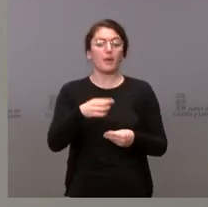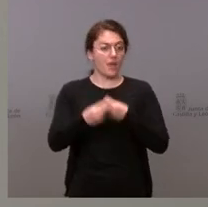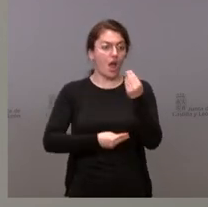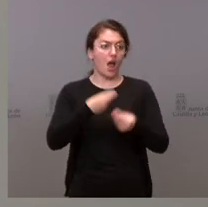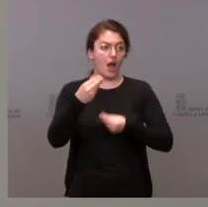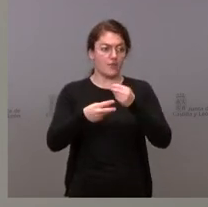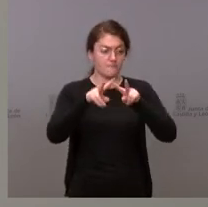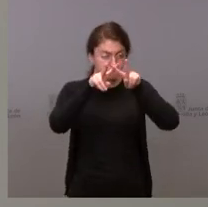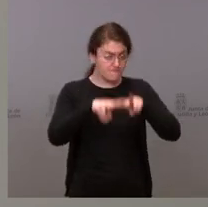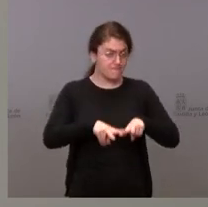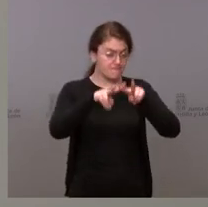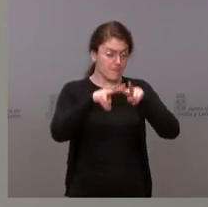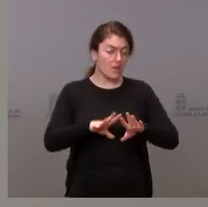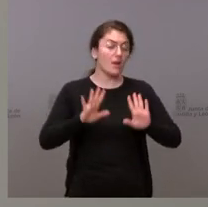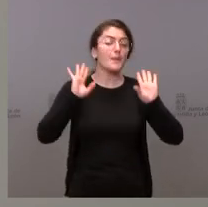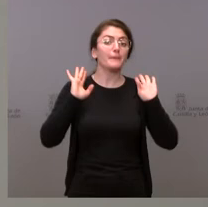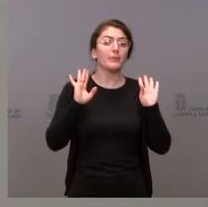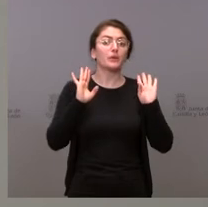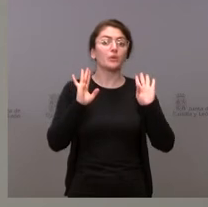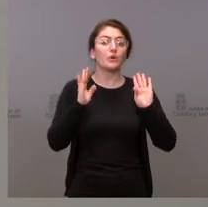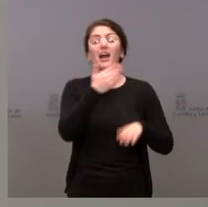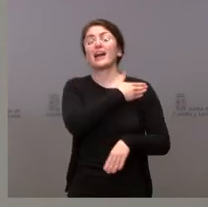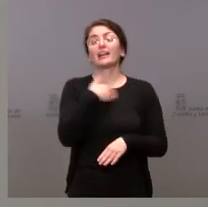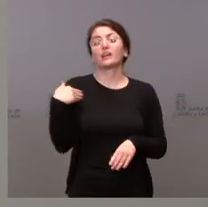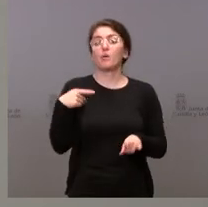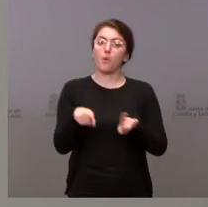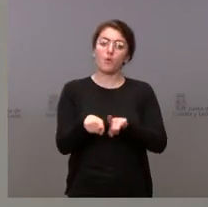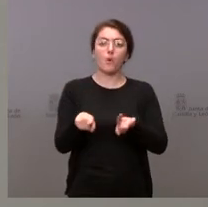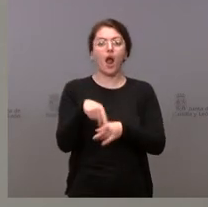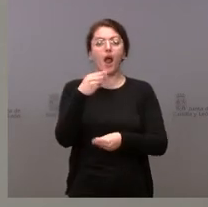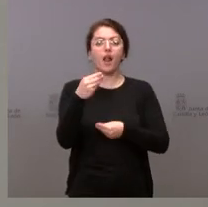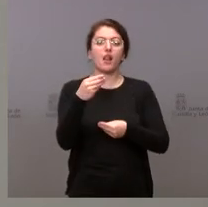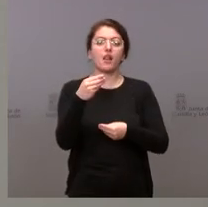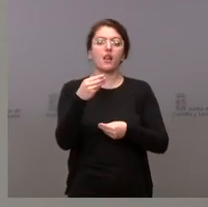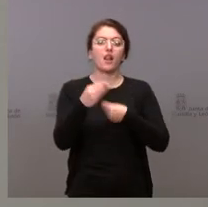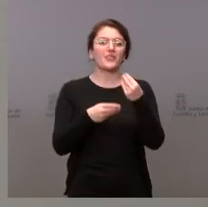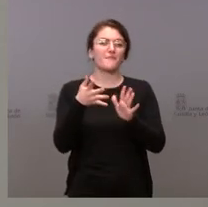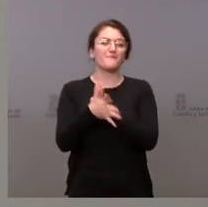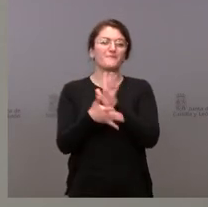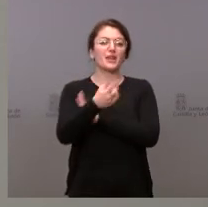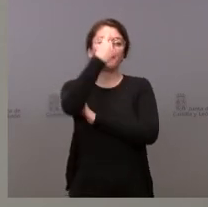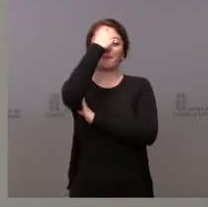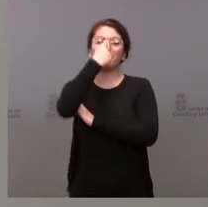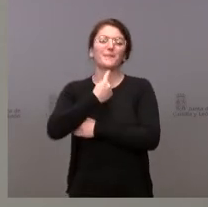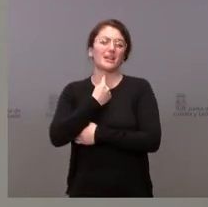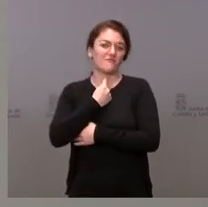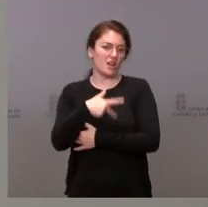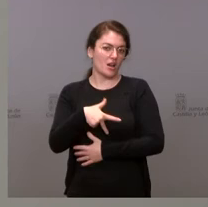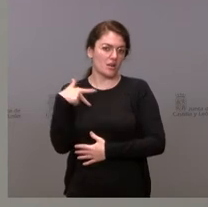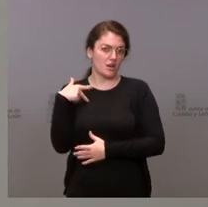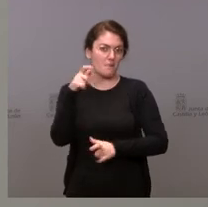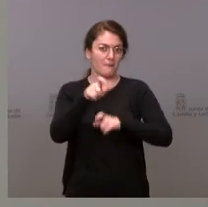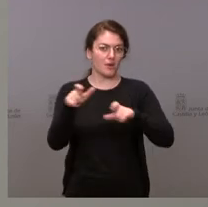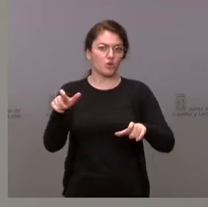que pasó que bueno hemos hemos pretendido presentarnos un poco el perfil que de las personas que se encuentran ingresadas en